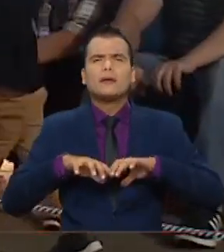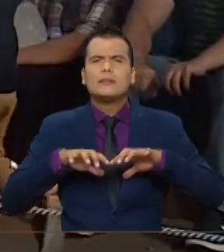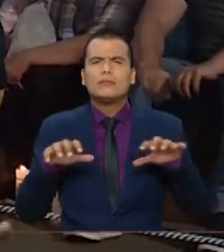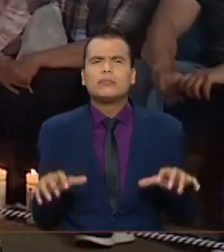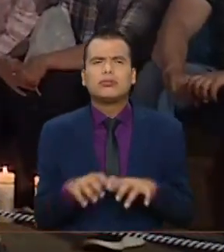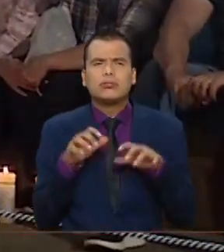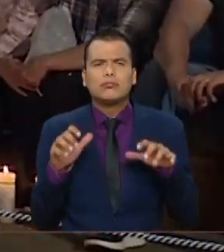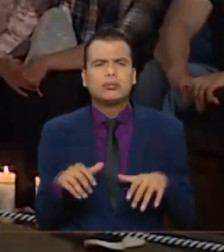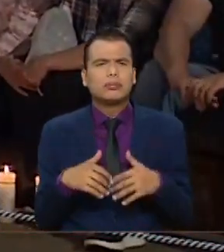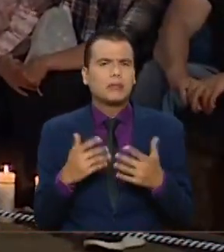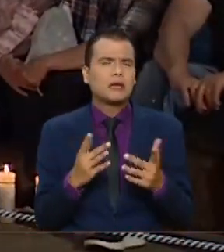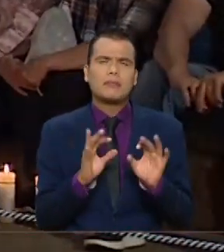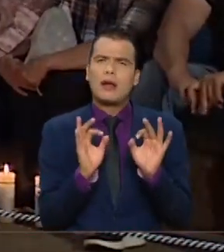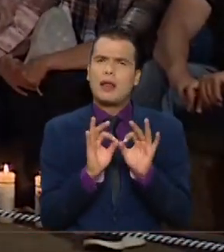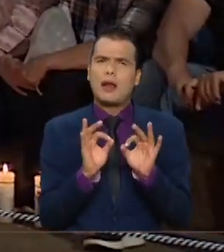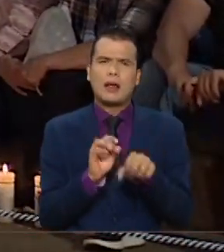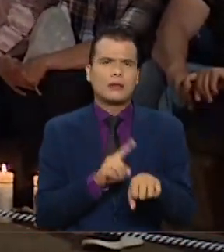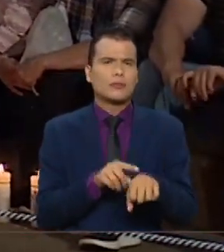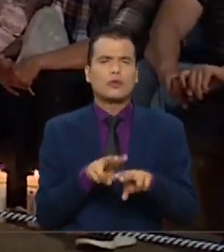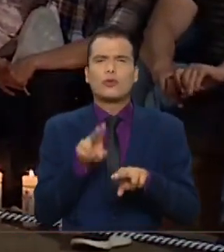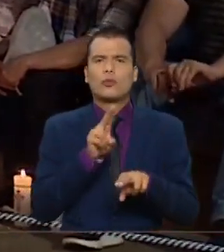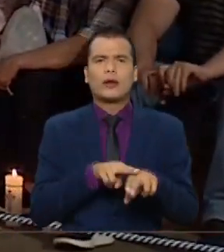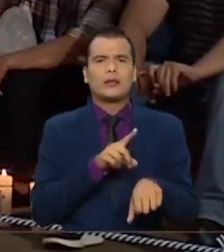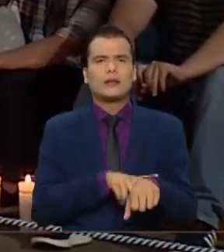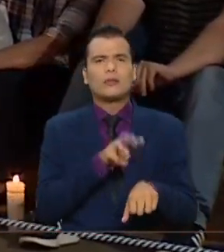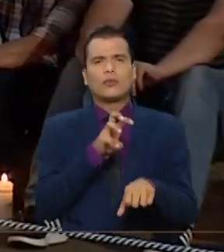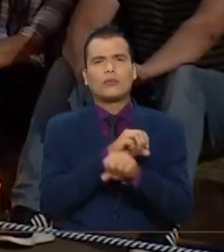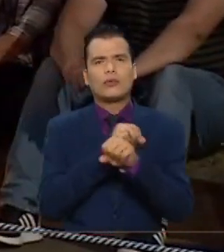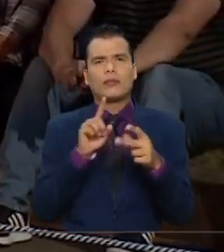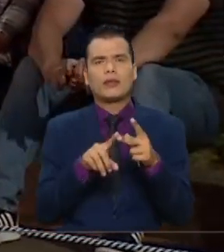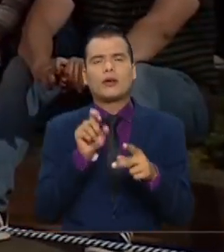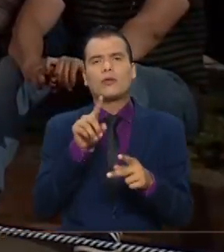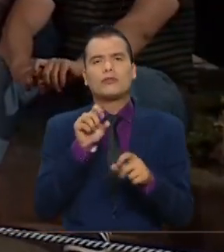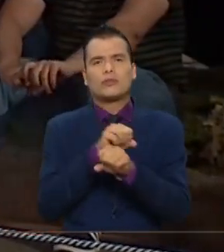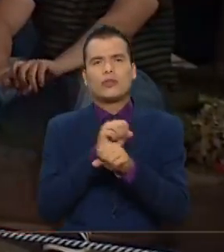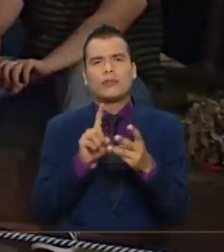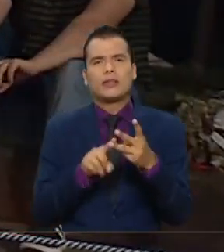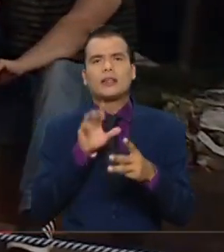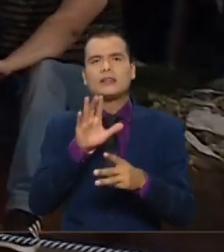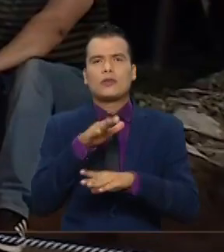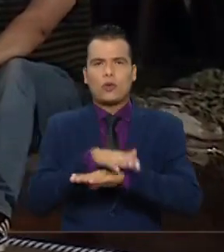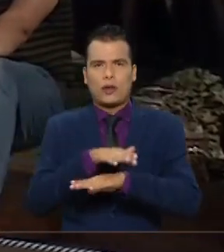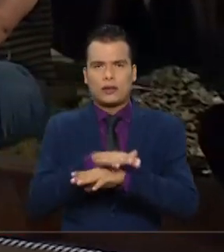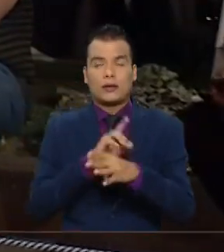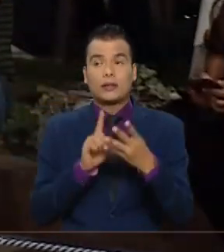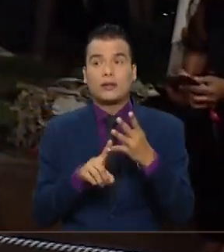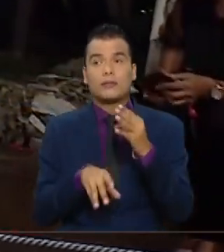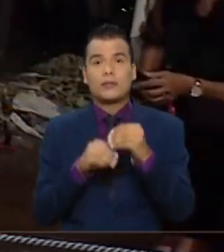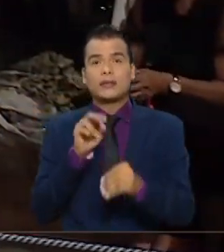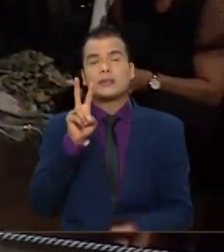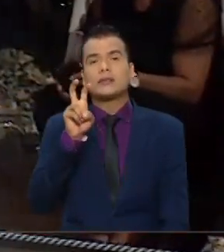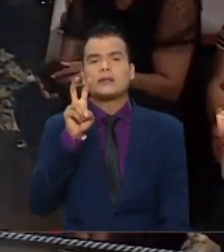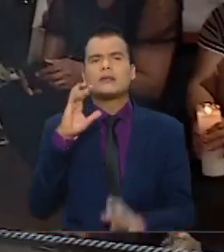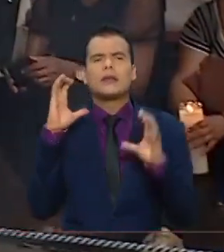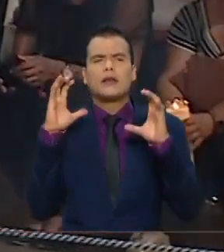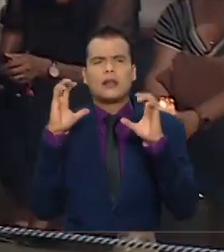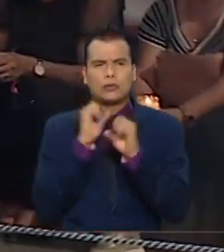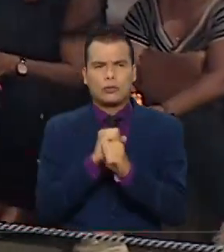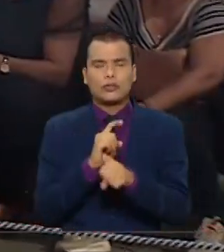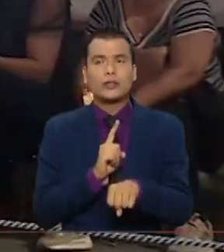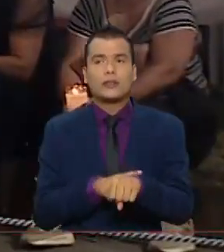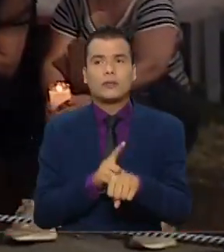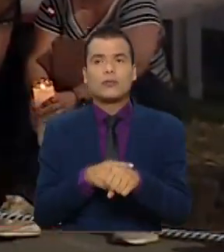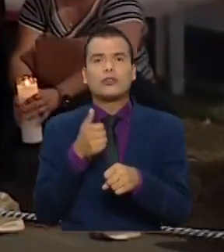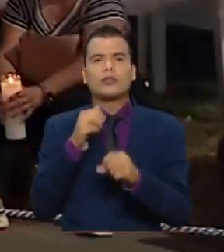las eucaristías normales de 8 de la mañana, 11 de la mañana, 5 de la tarde y 7 de la noche. A las 10